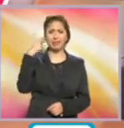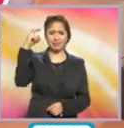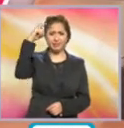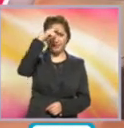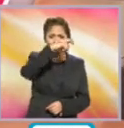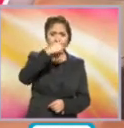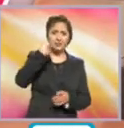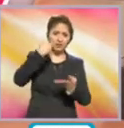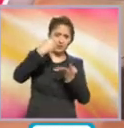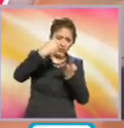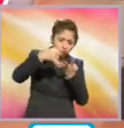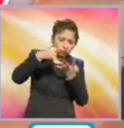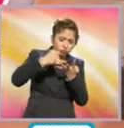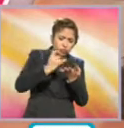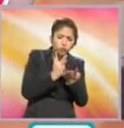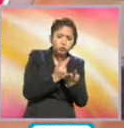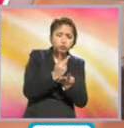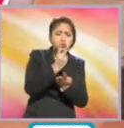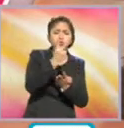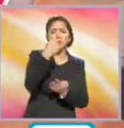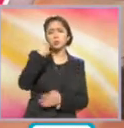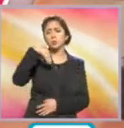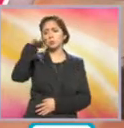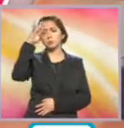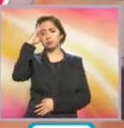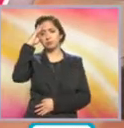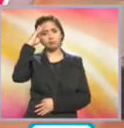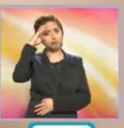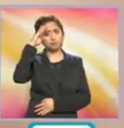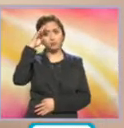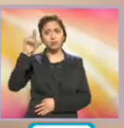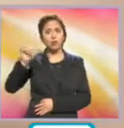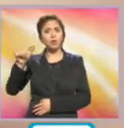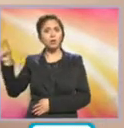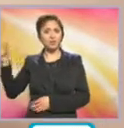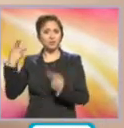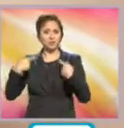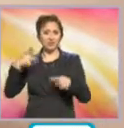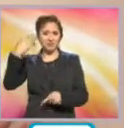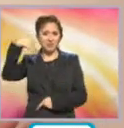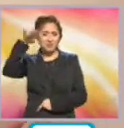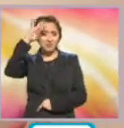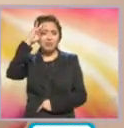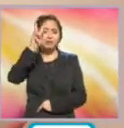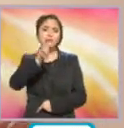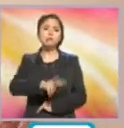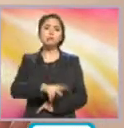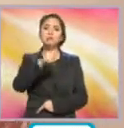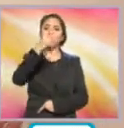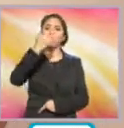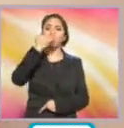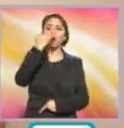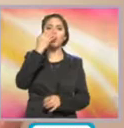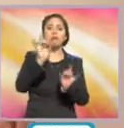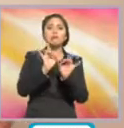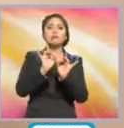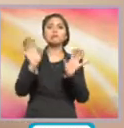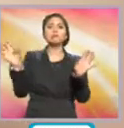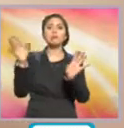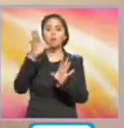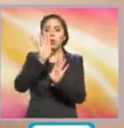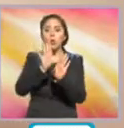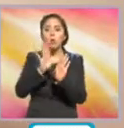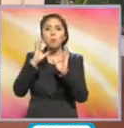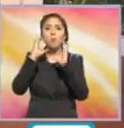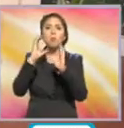Porque parecen muy delicadas. Pareciera que fueran muy delicadas, pero estando en buen sitio